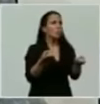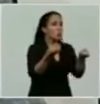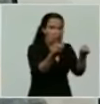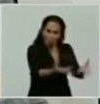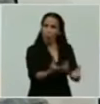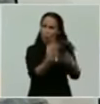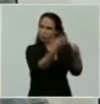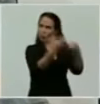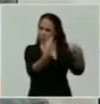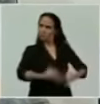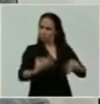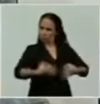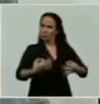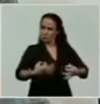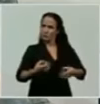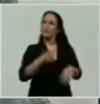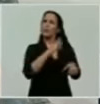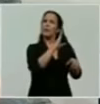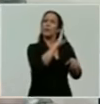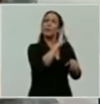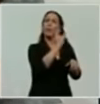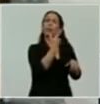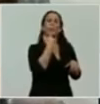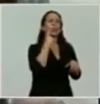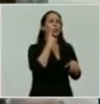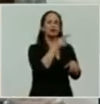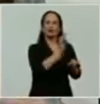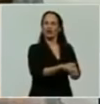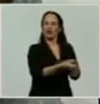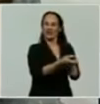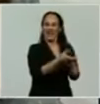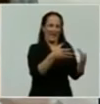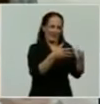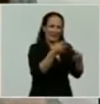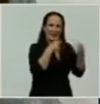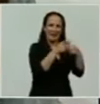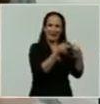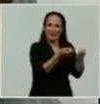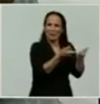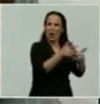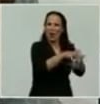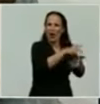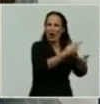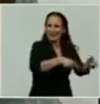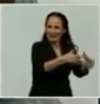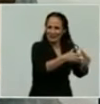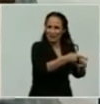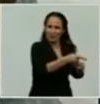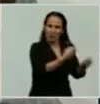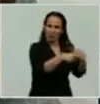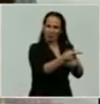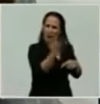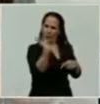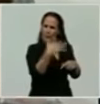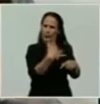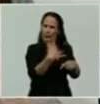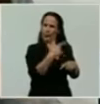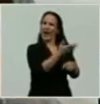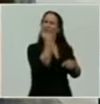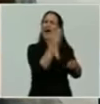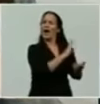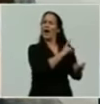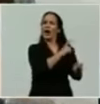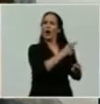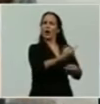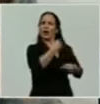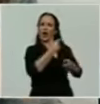cobren. No me extrañaba en el caso de Bussi porque sé que es un pequeño productor. Lo que sí me extraña es que haya criticado tan duramente el programa cuando